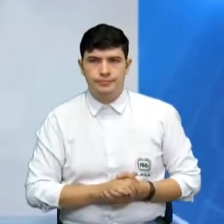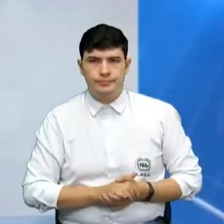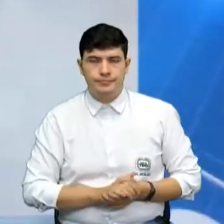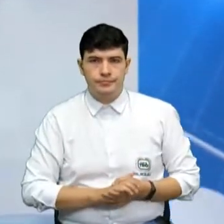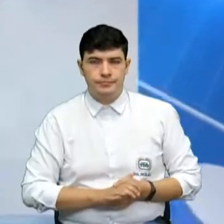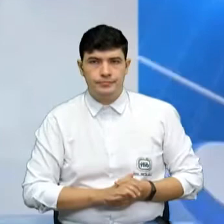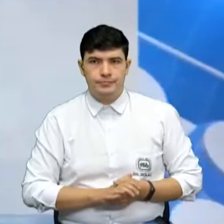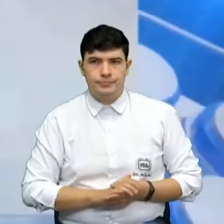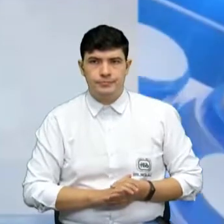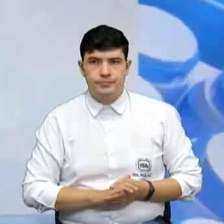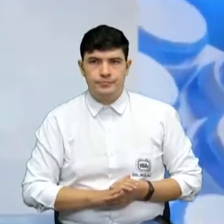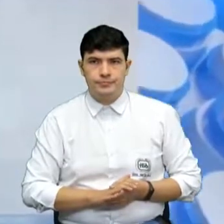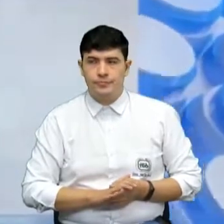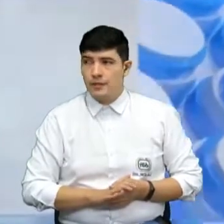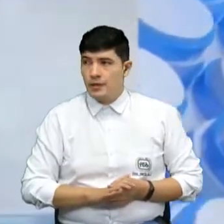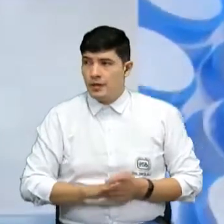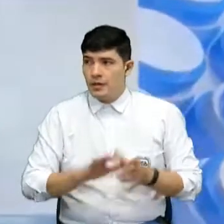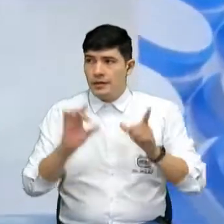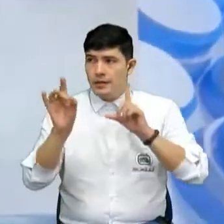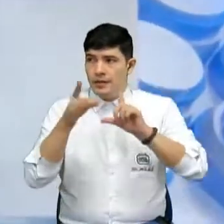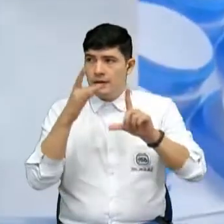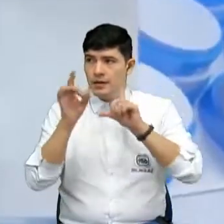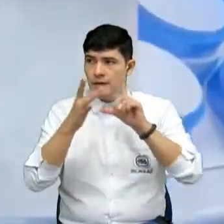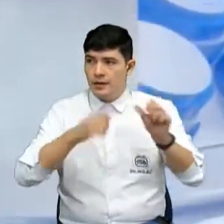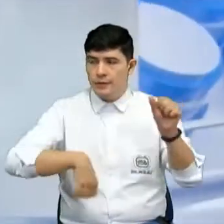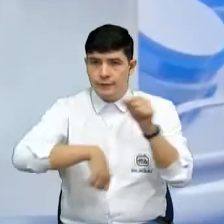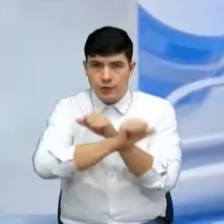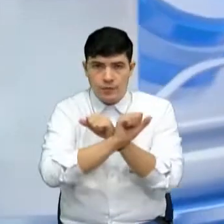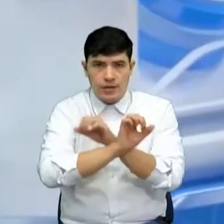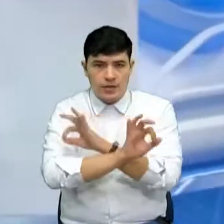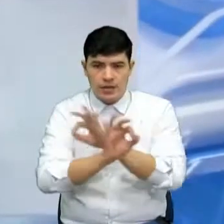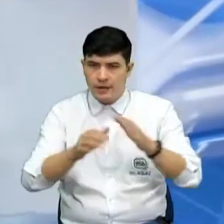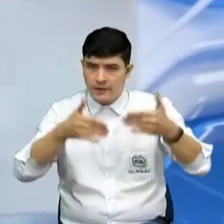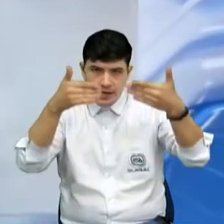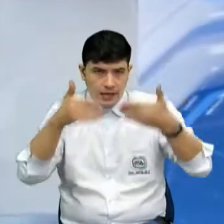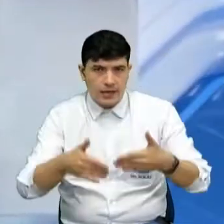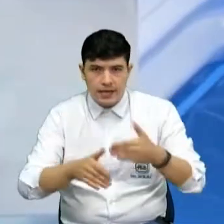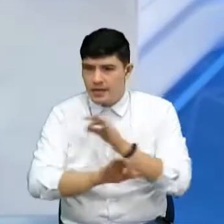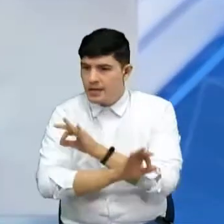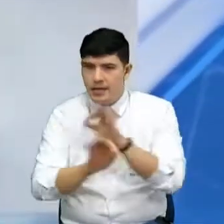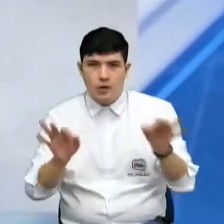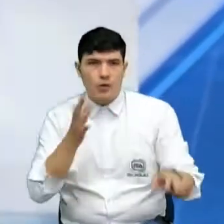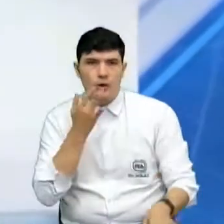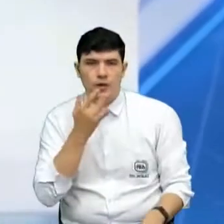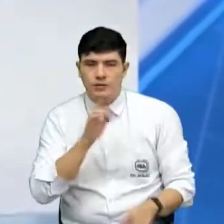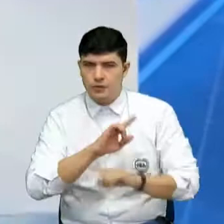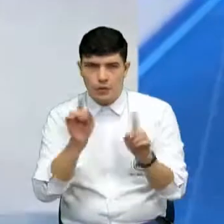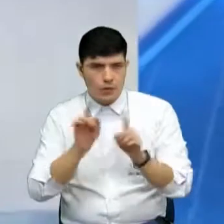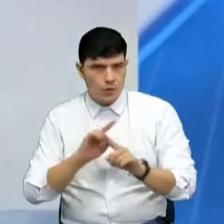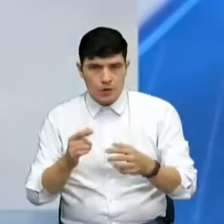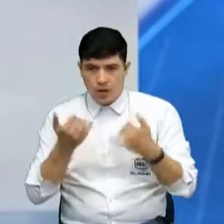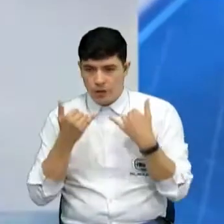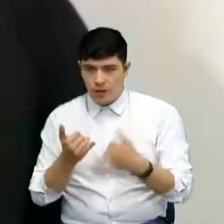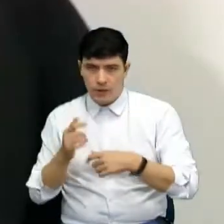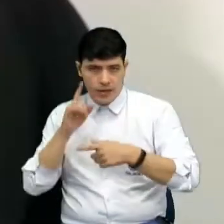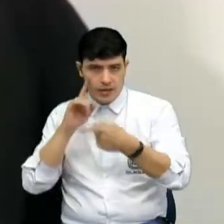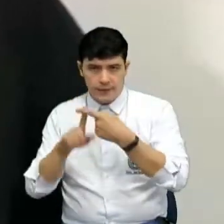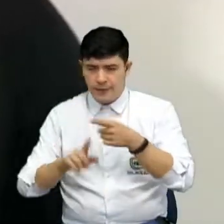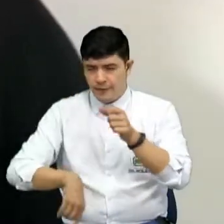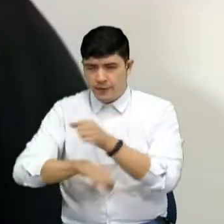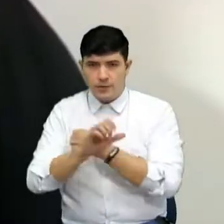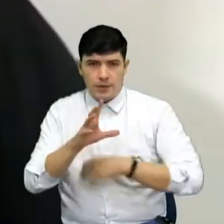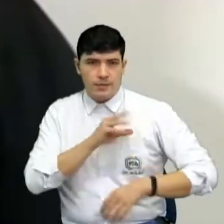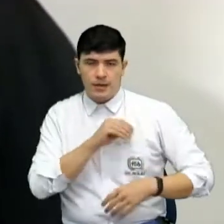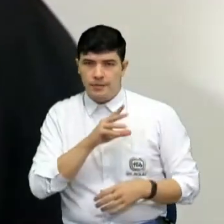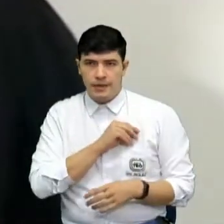Sin Banderas ni Colores. Es un intercambio de ejercicios con juzgamiento donde compiten 8 equipos por categorías. En